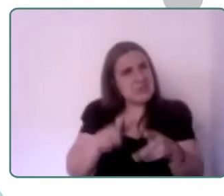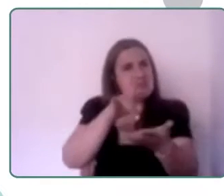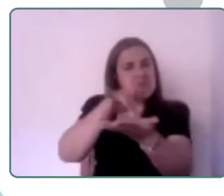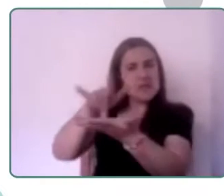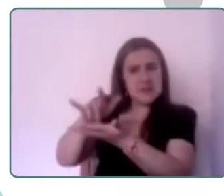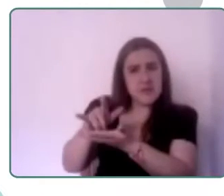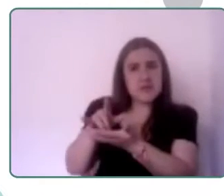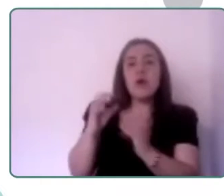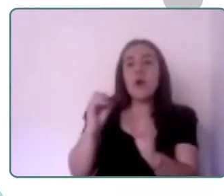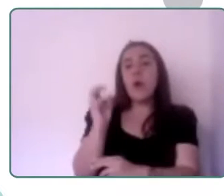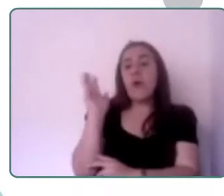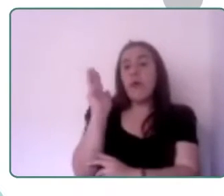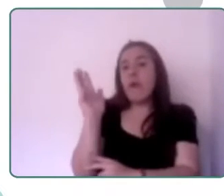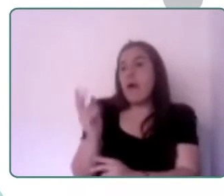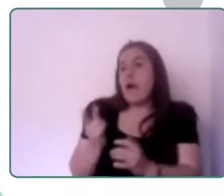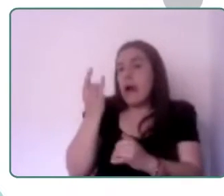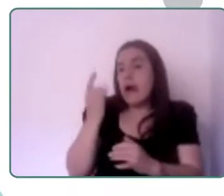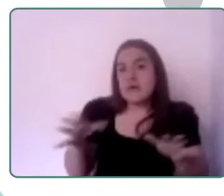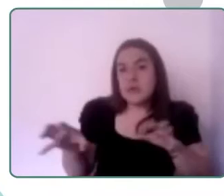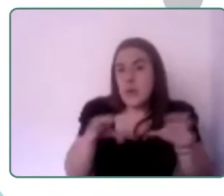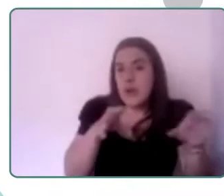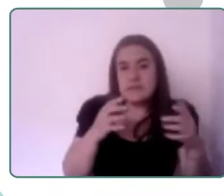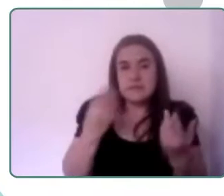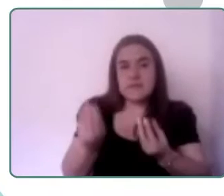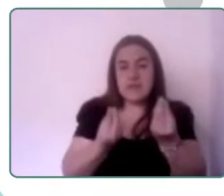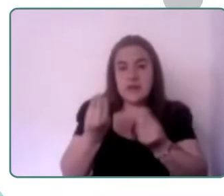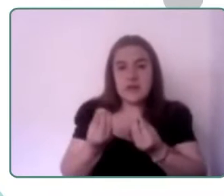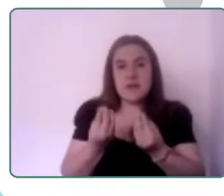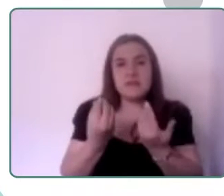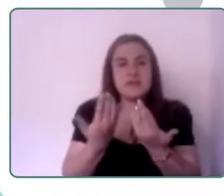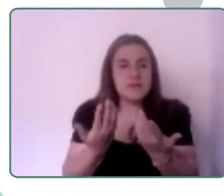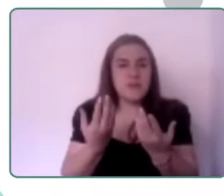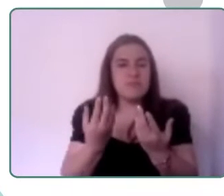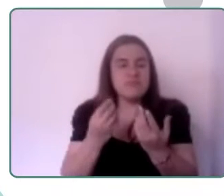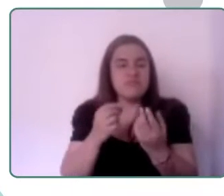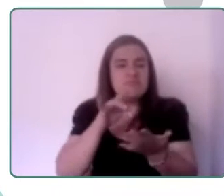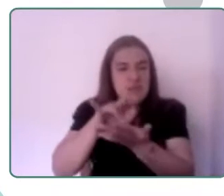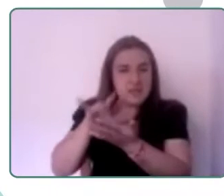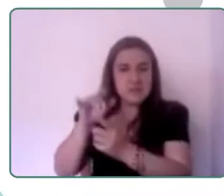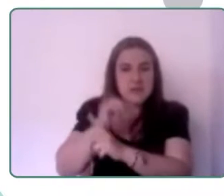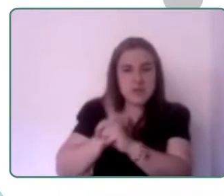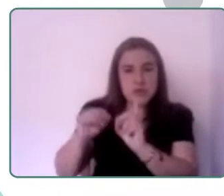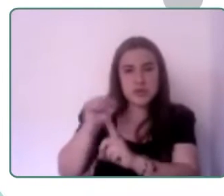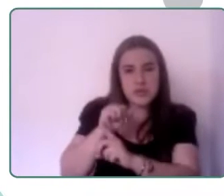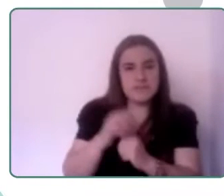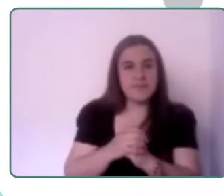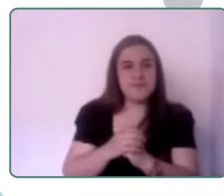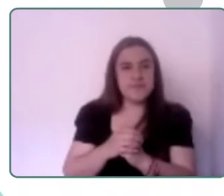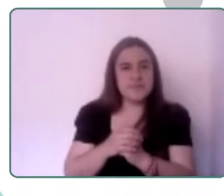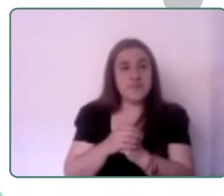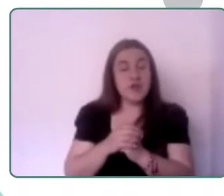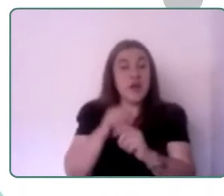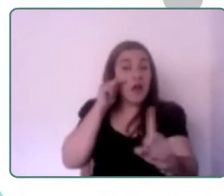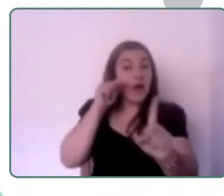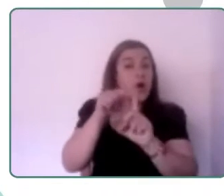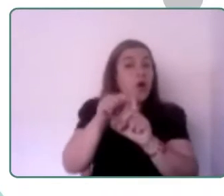han participado y se han implicado para vivir en sociedad y poder edificar una sociedad más justa. Como